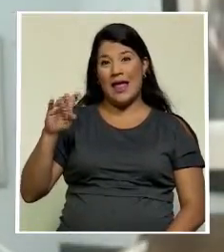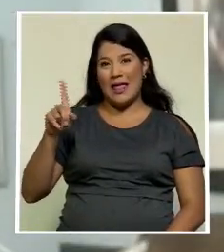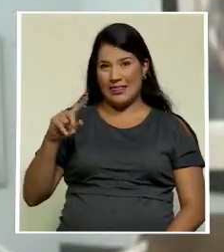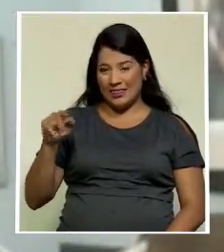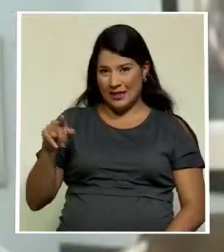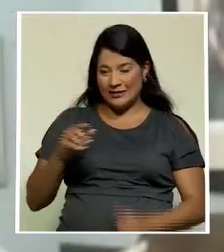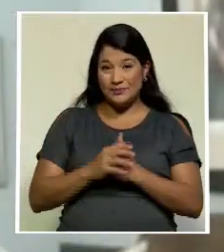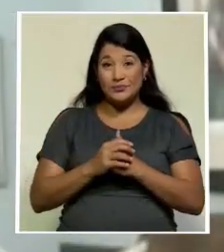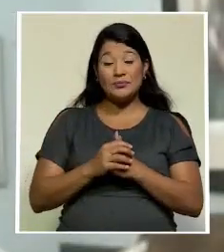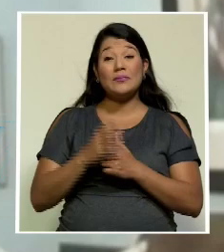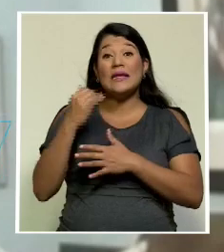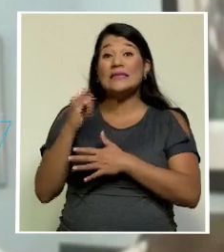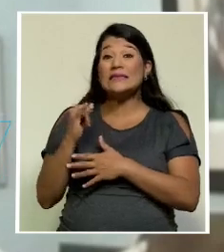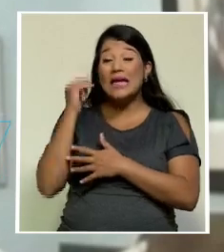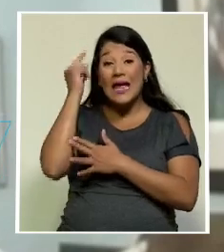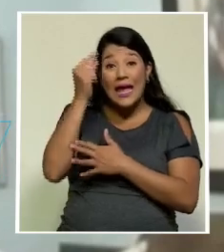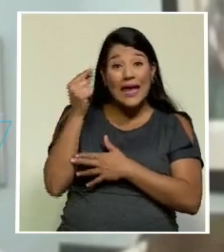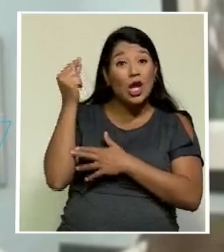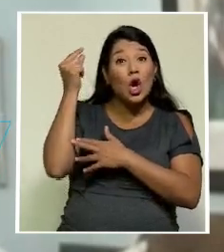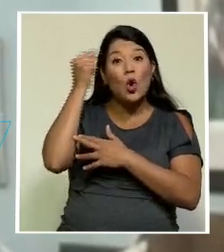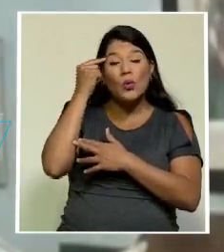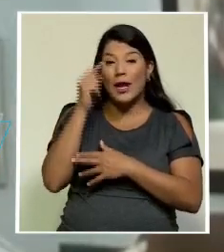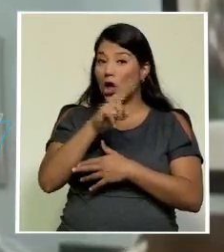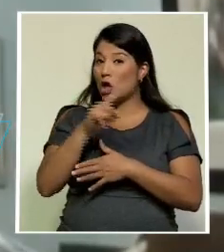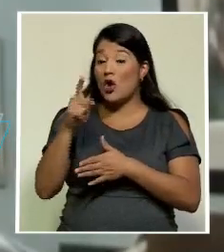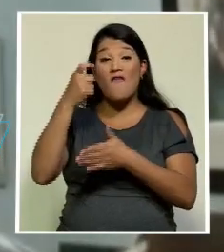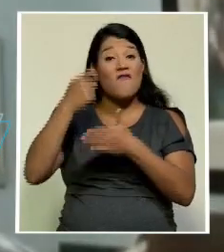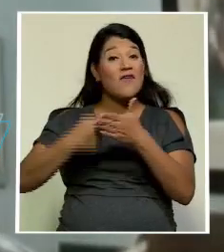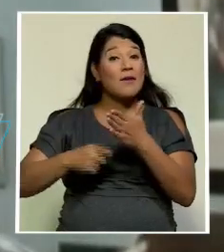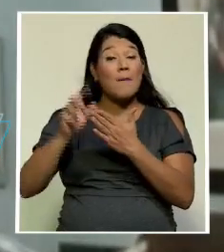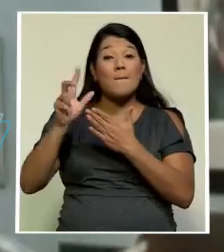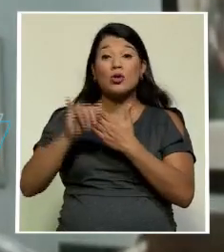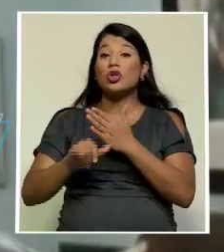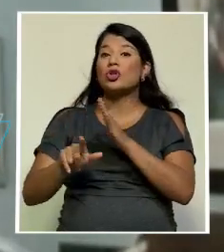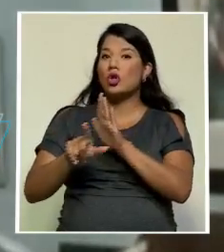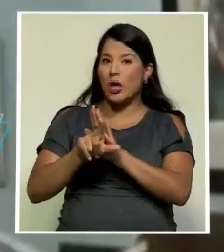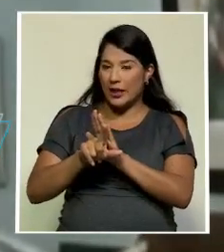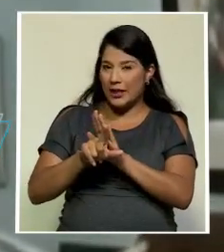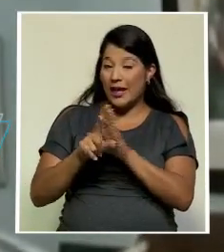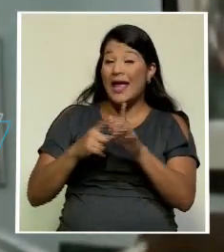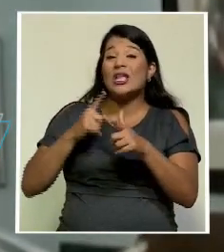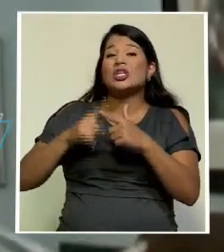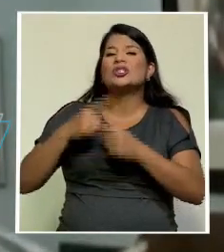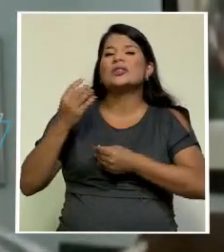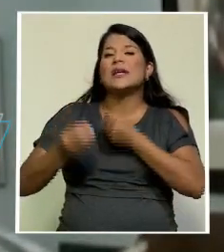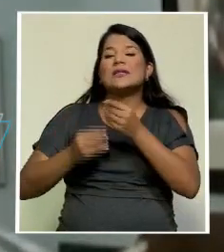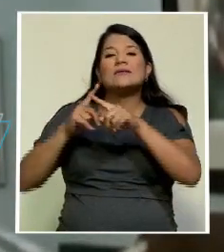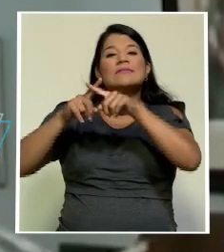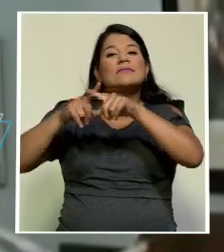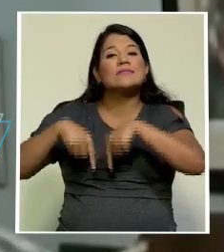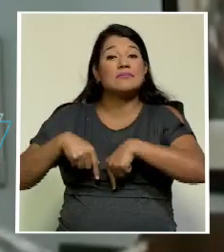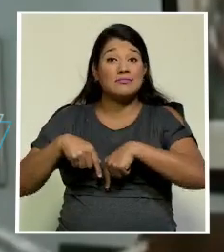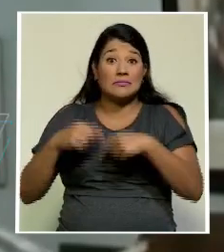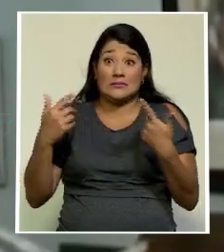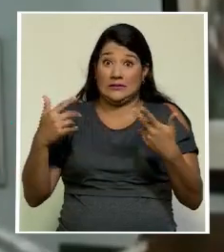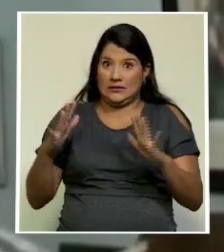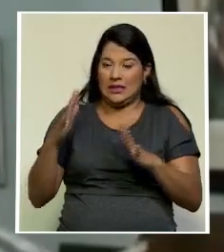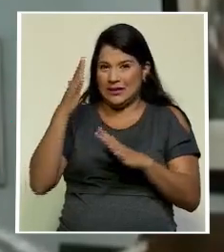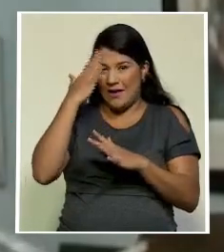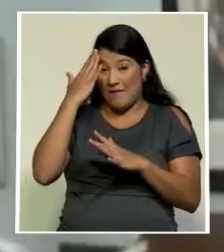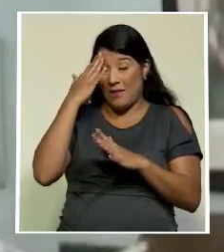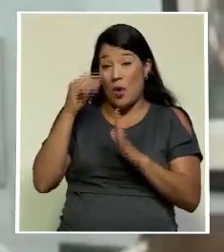aprobar el proyecto de ley votado por la Asamblea Legislativa, lo vetará, que ya lo dijimos, es una potestad que le otorga el